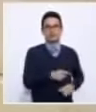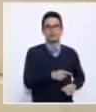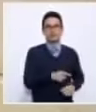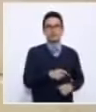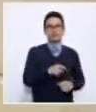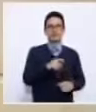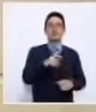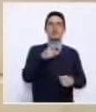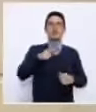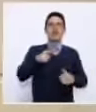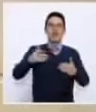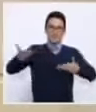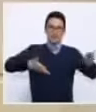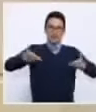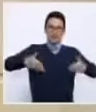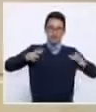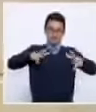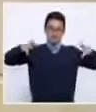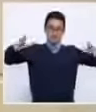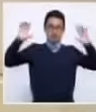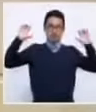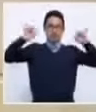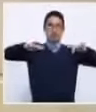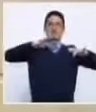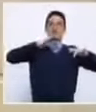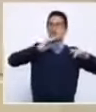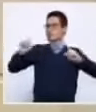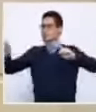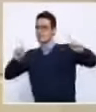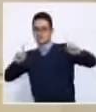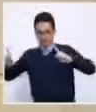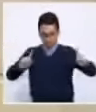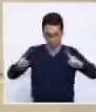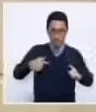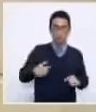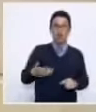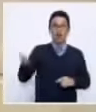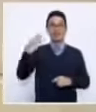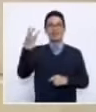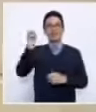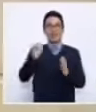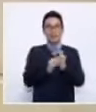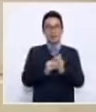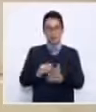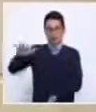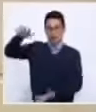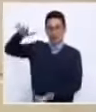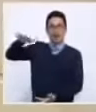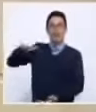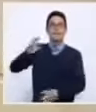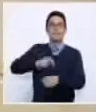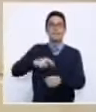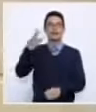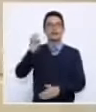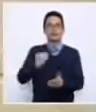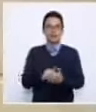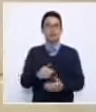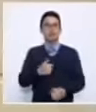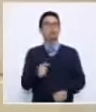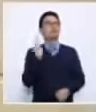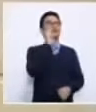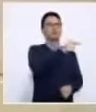Las centrales de abastos, mucha intermediación. ¿Qué día cuando nosotros vendimos en 30 mil pesos una carga de papa? Fuimos a los almacenes